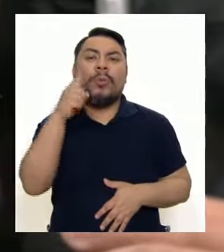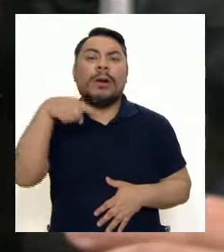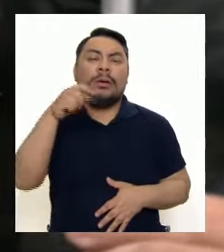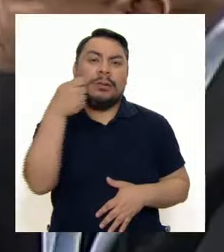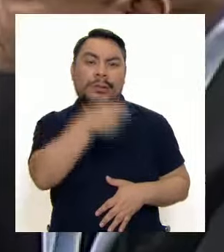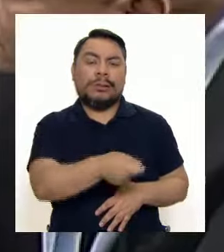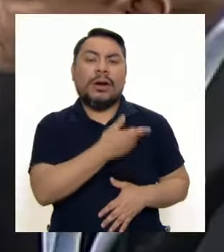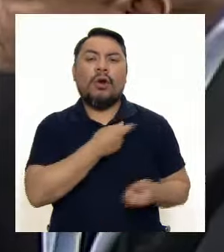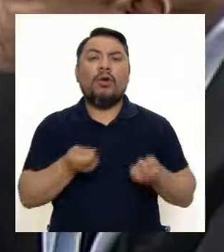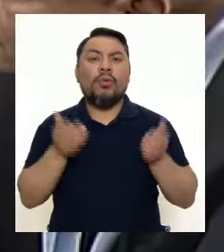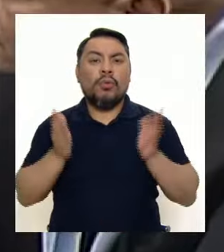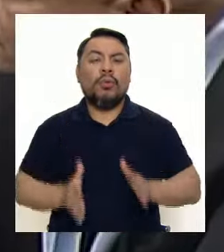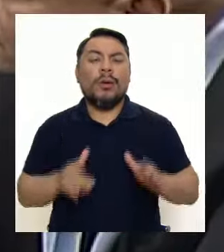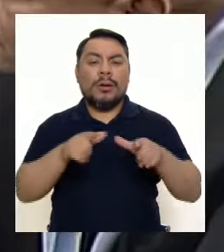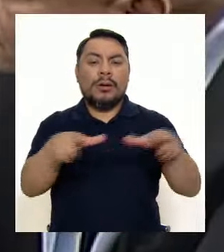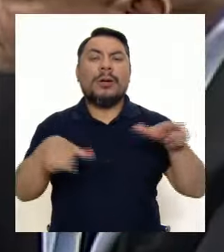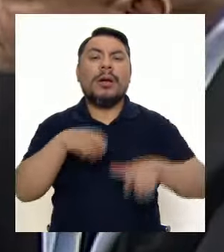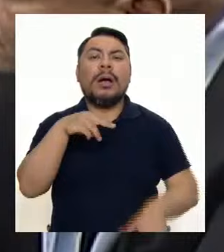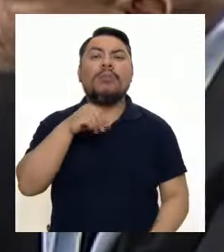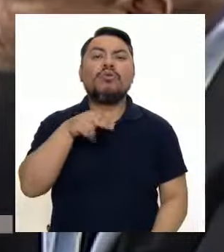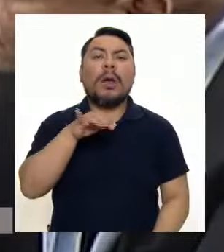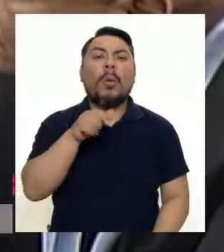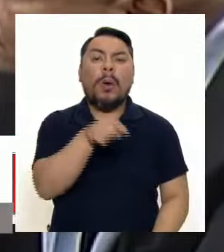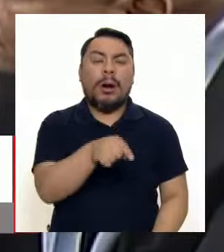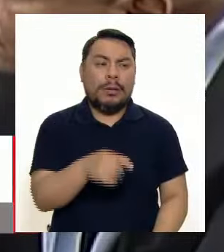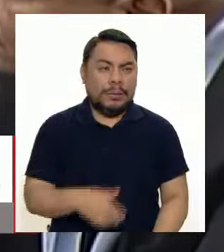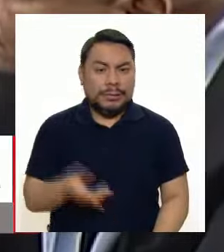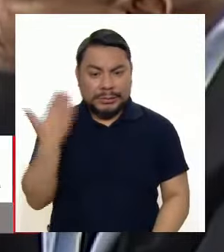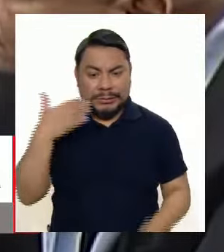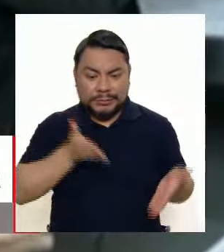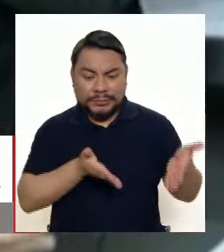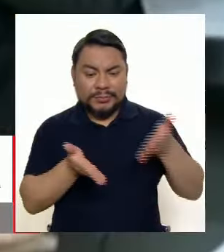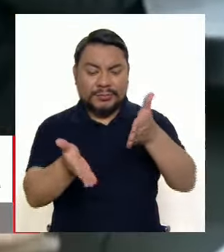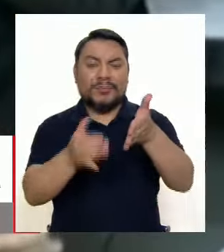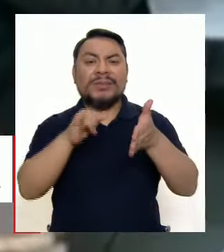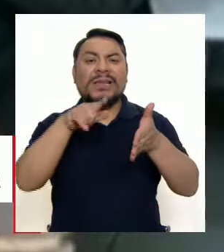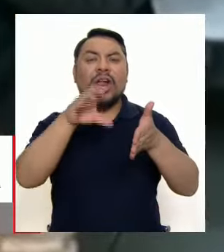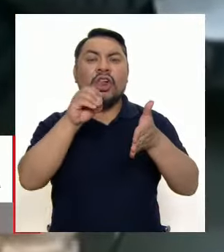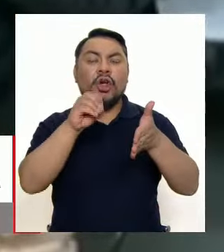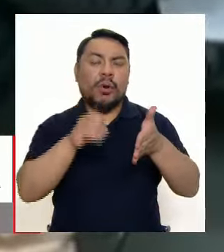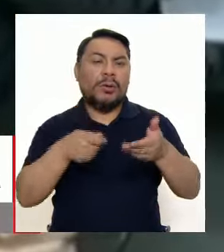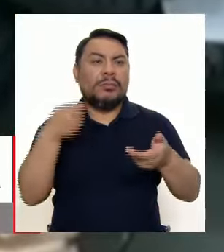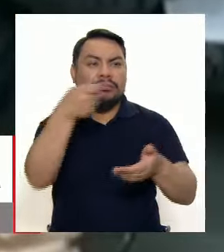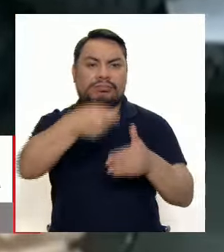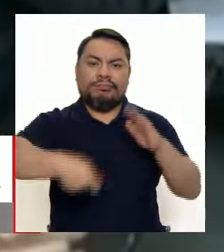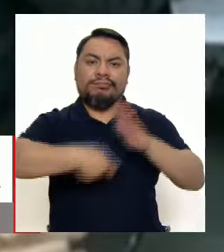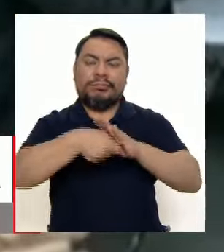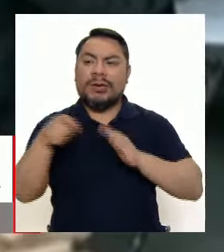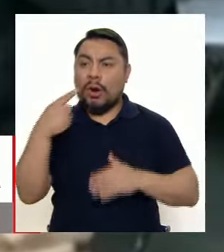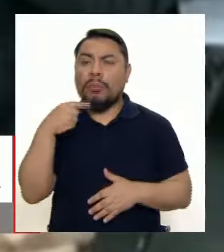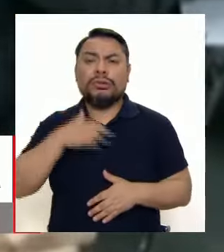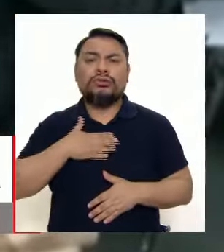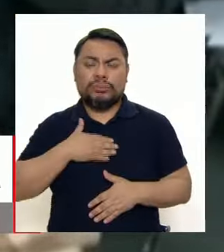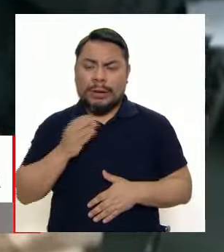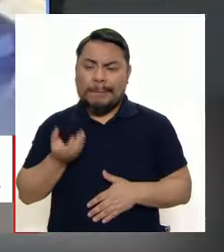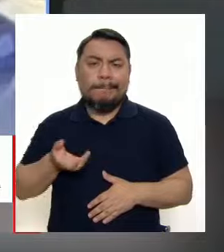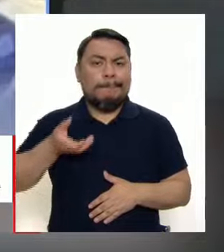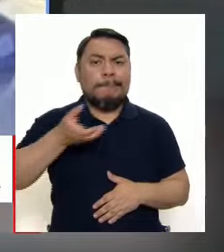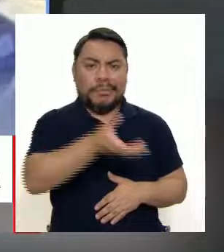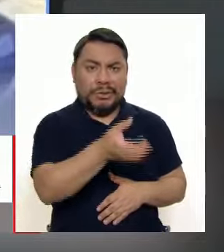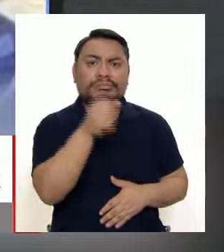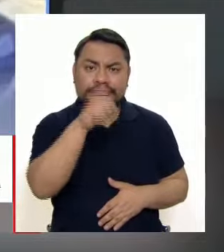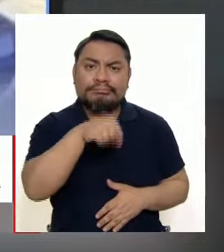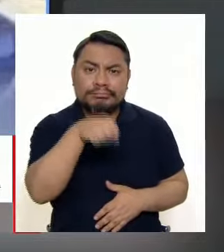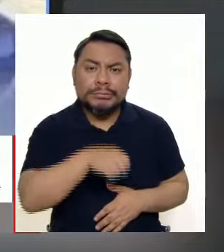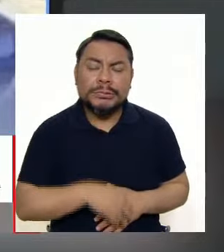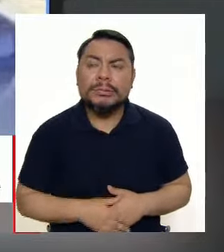gobernador de moquehua no por la obra Lomas de hilo durante el juicio oral contra vizcarra Cornejo señaló que Se